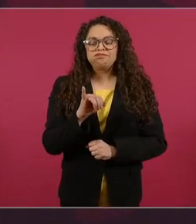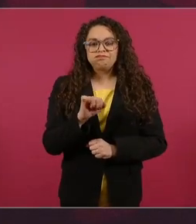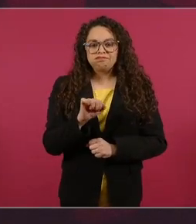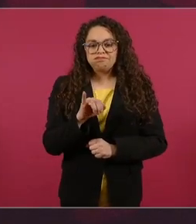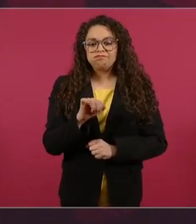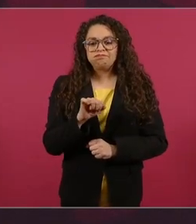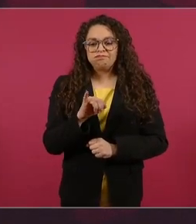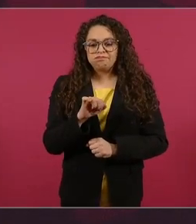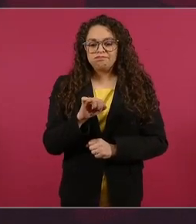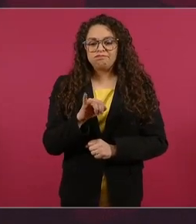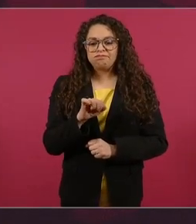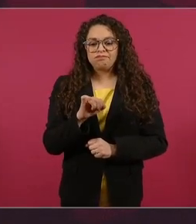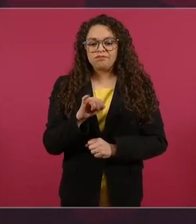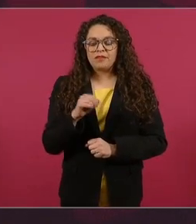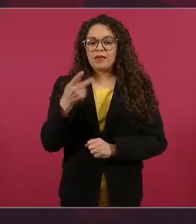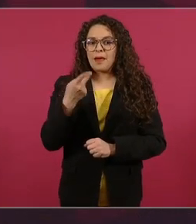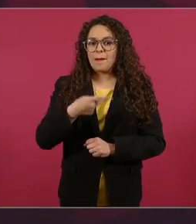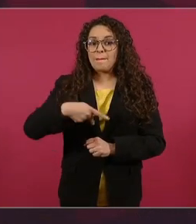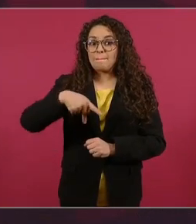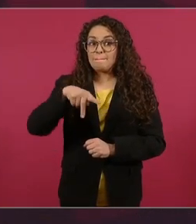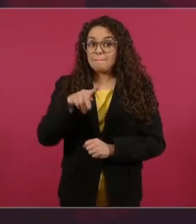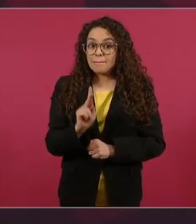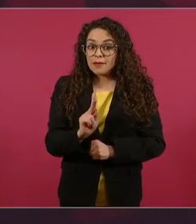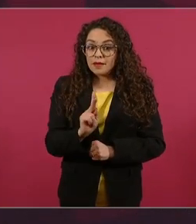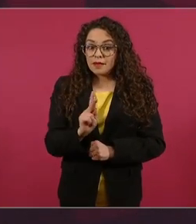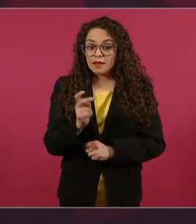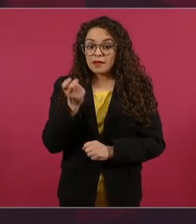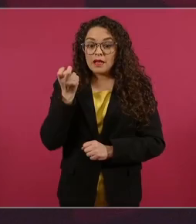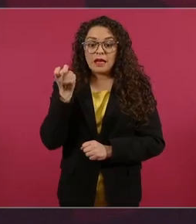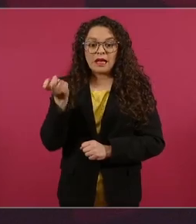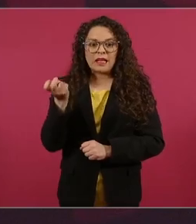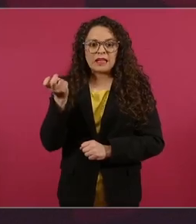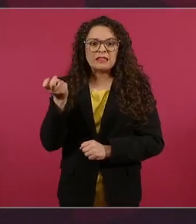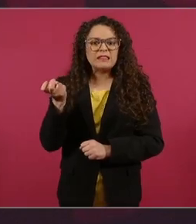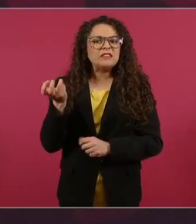tiene una connotación.